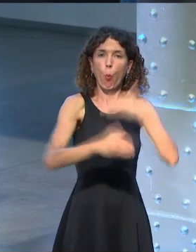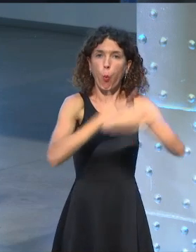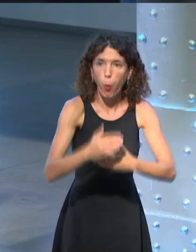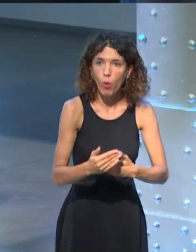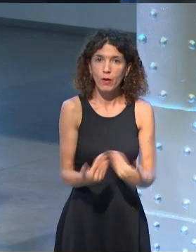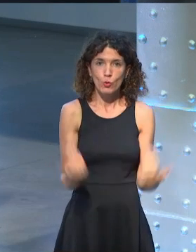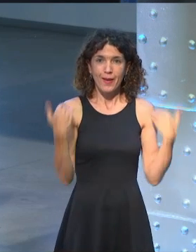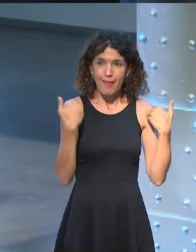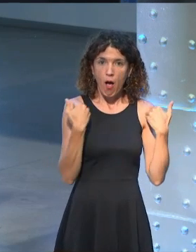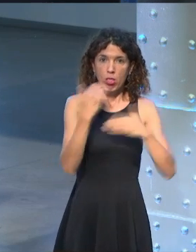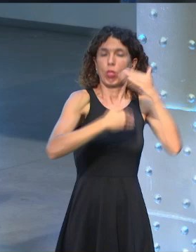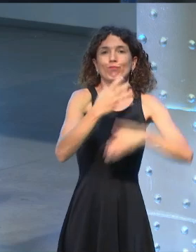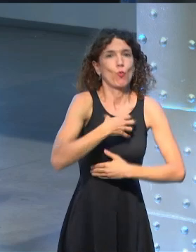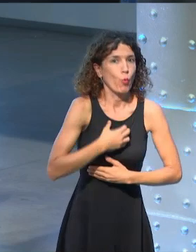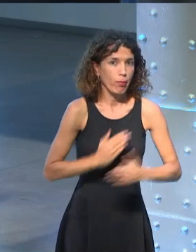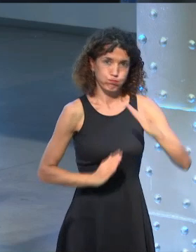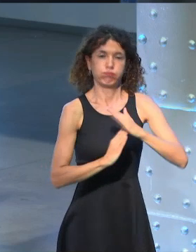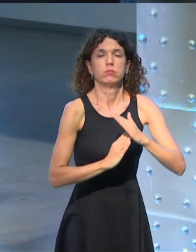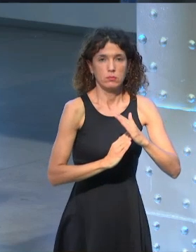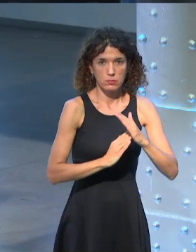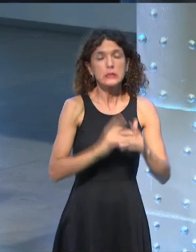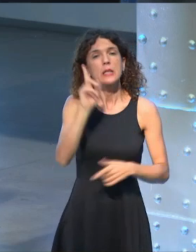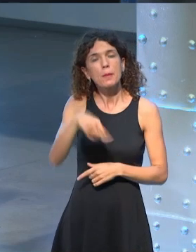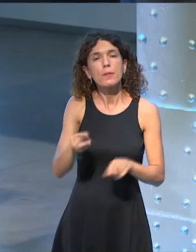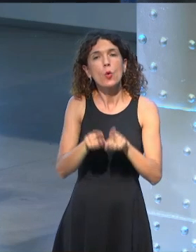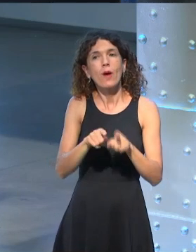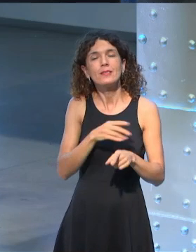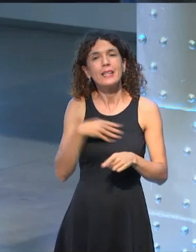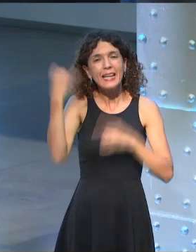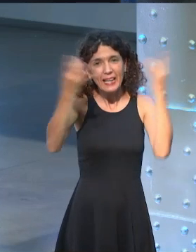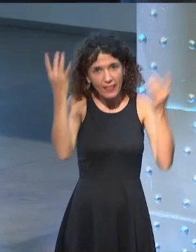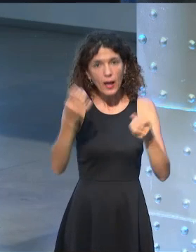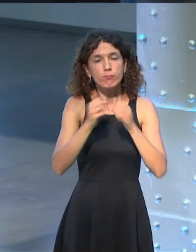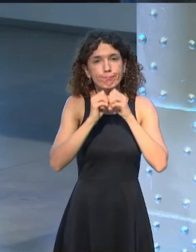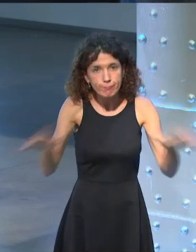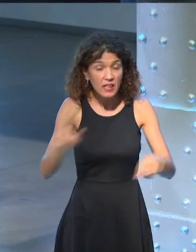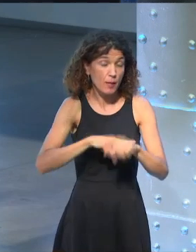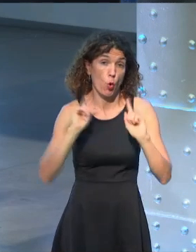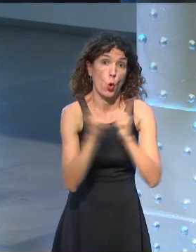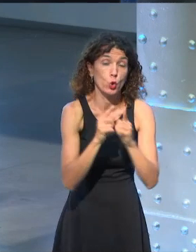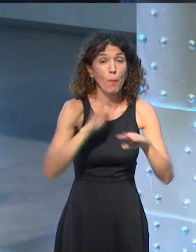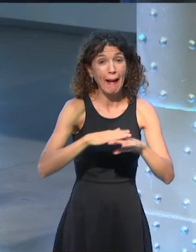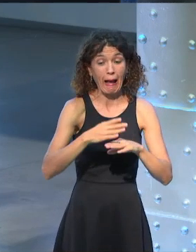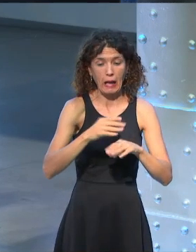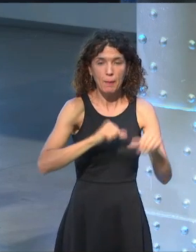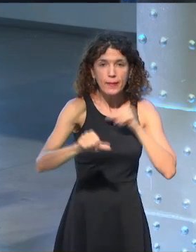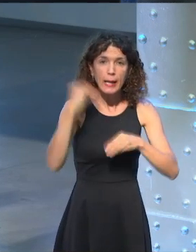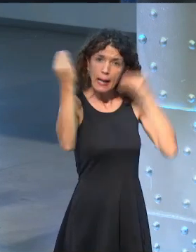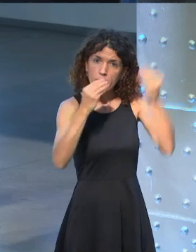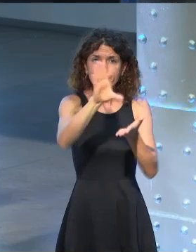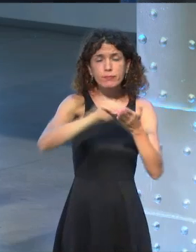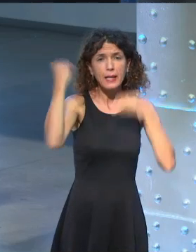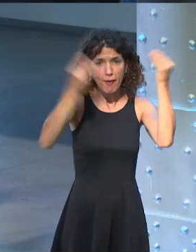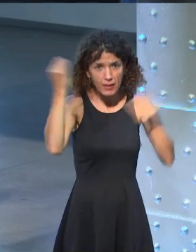responsabilidad. Y bueno, nos gustaría pues un poquito también lanzar una serie de ideas en el poco tiempo que tengo pues para poder reflexionar sobre